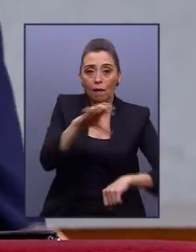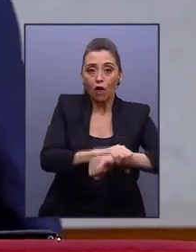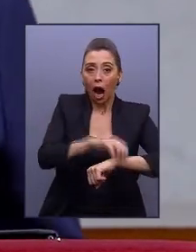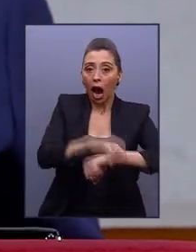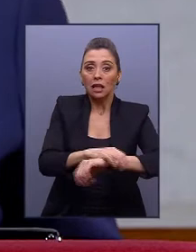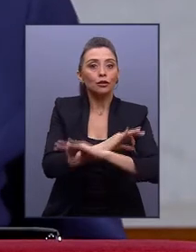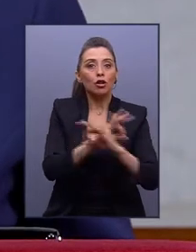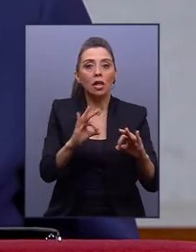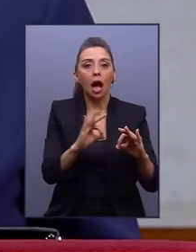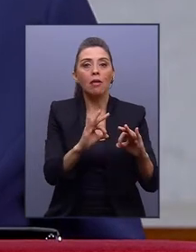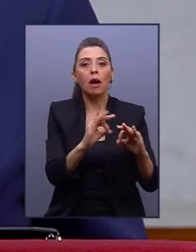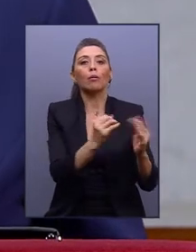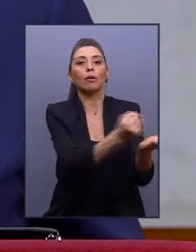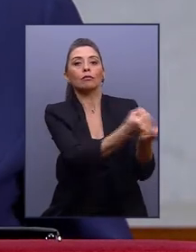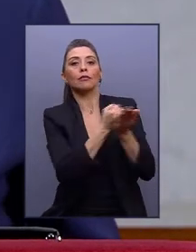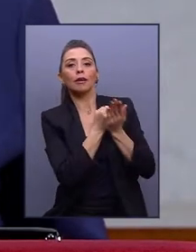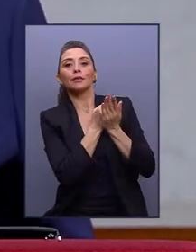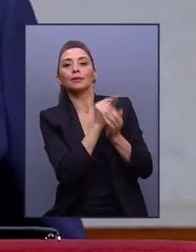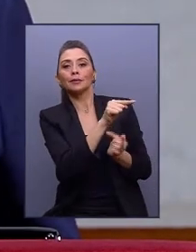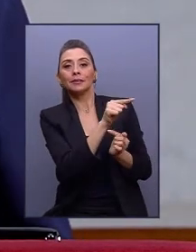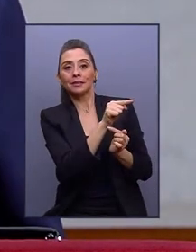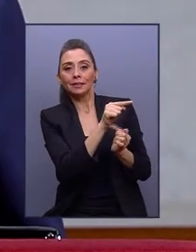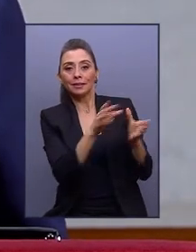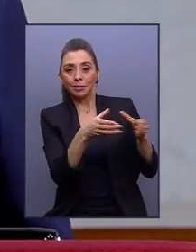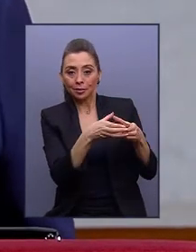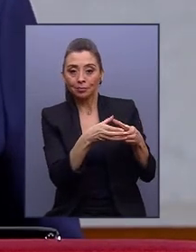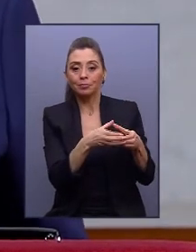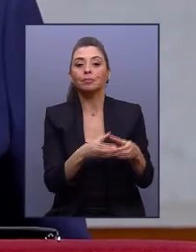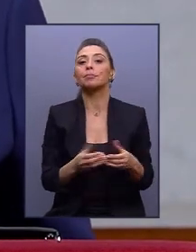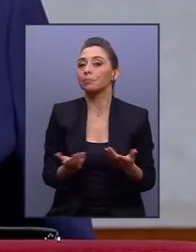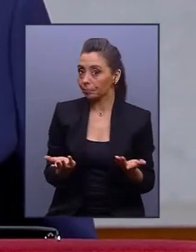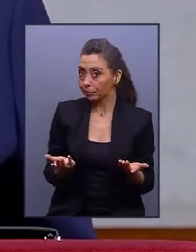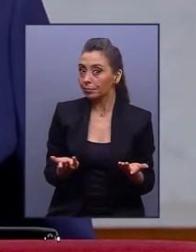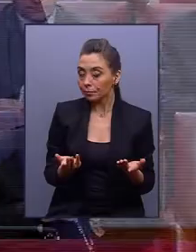el proceso de intervención. O sea,